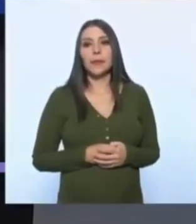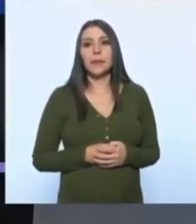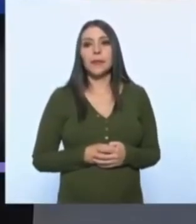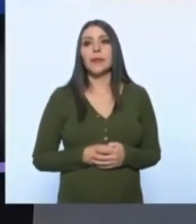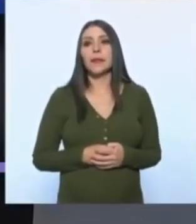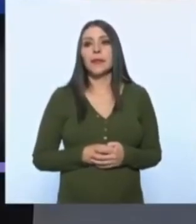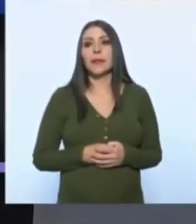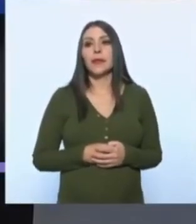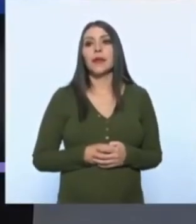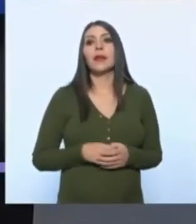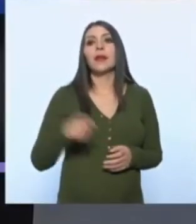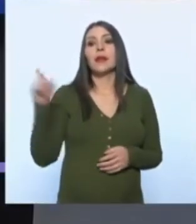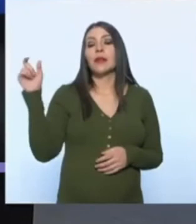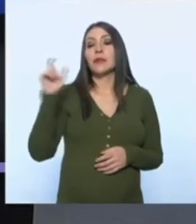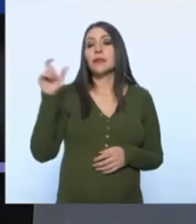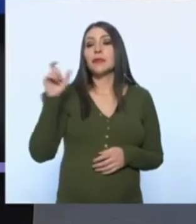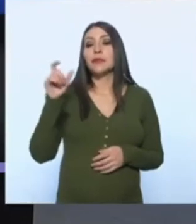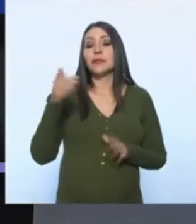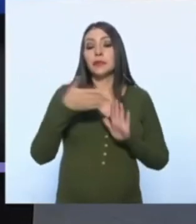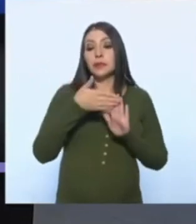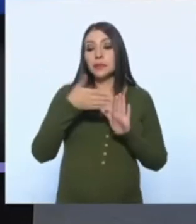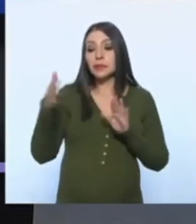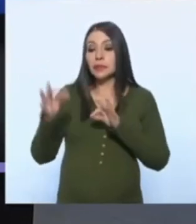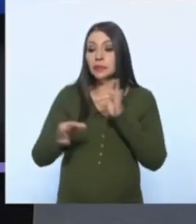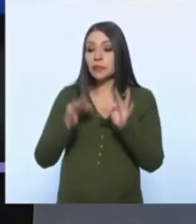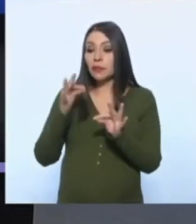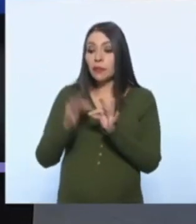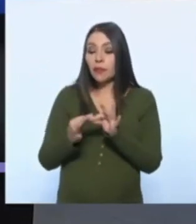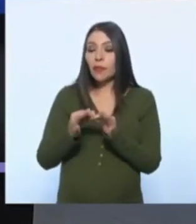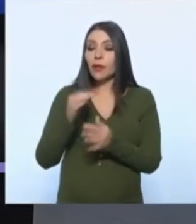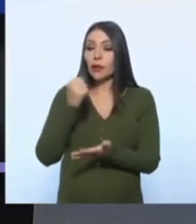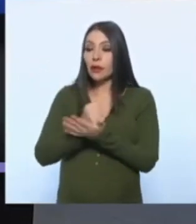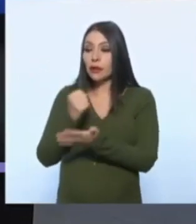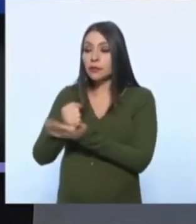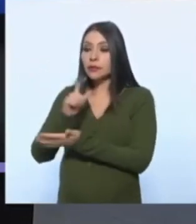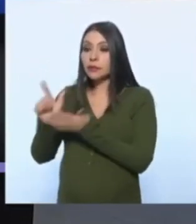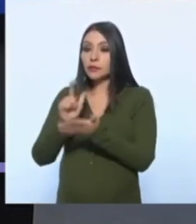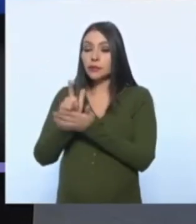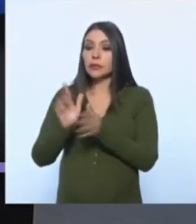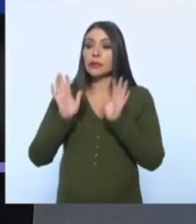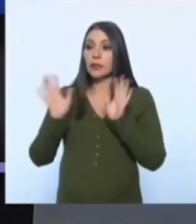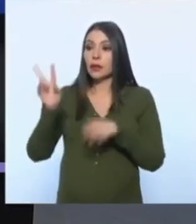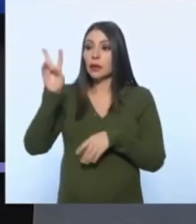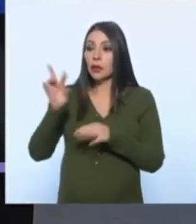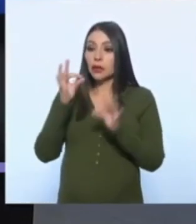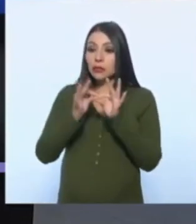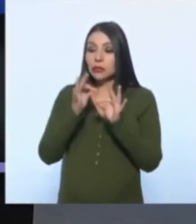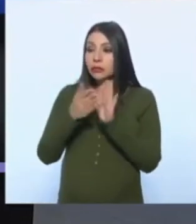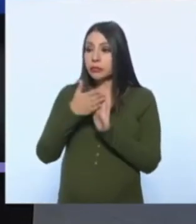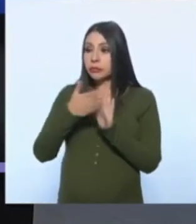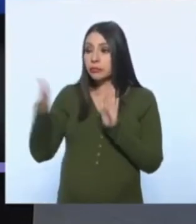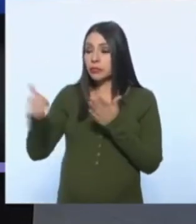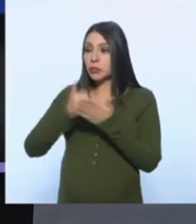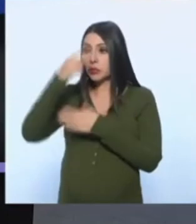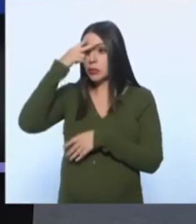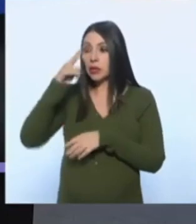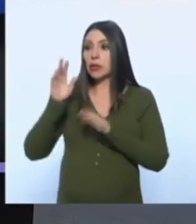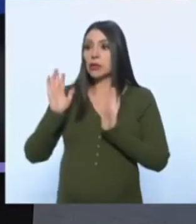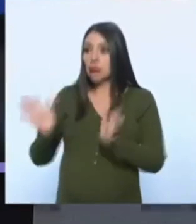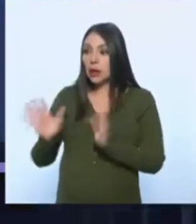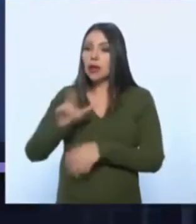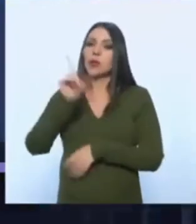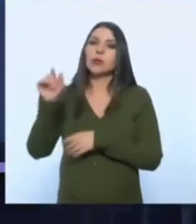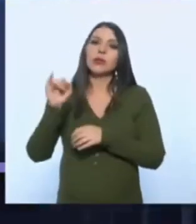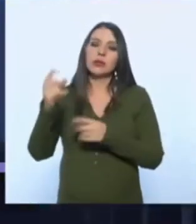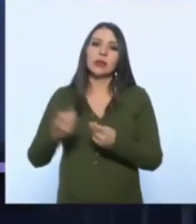una serie de acciones que nos lleven a poder salir de ella, o sea, claro, que sea una realidad que en la Ciudad de México se respeta a las mujeres. Por supuesto, y que